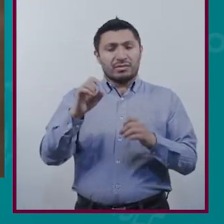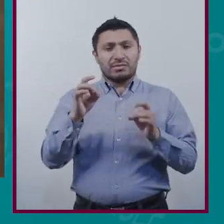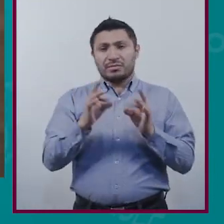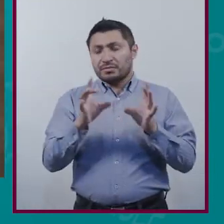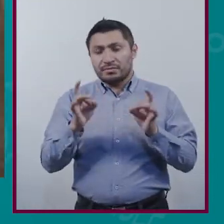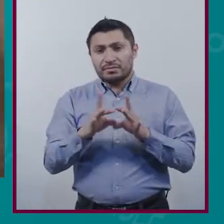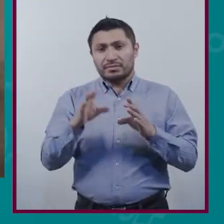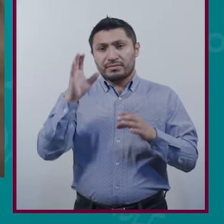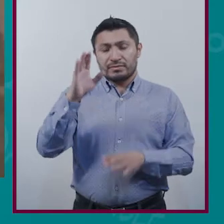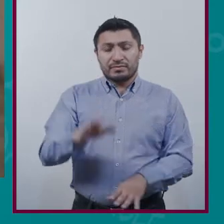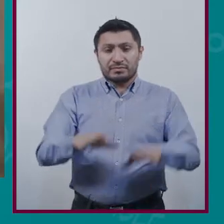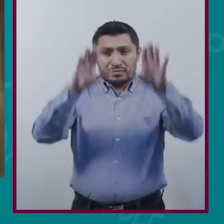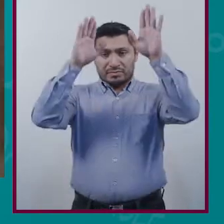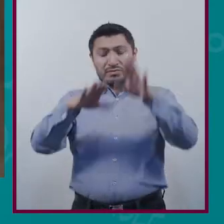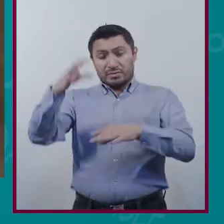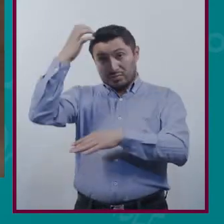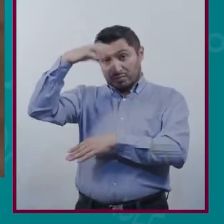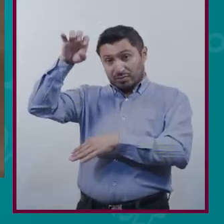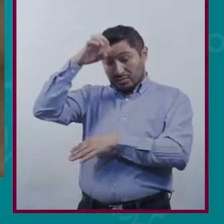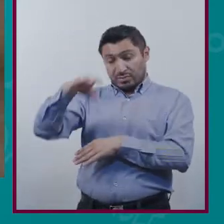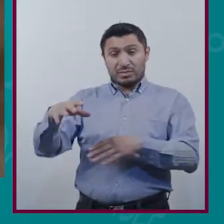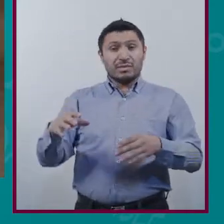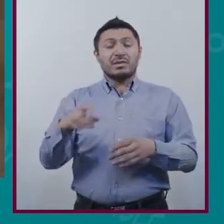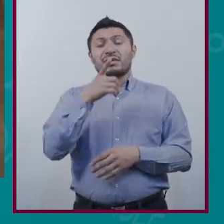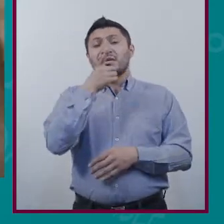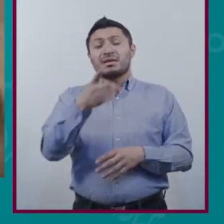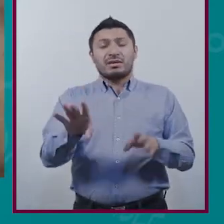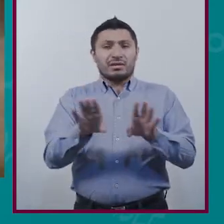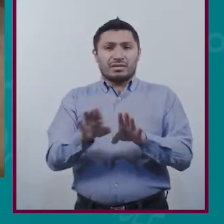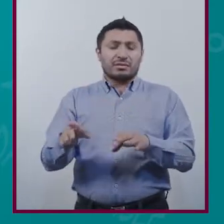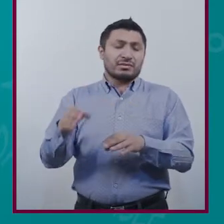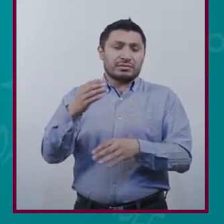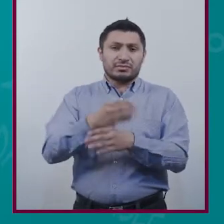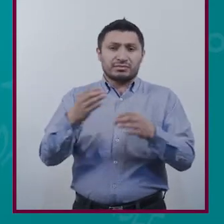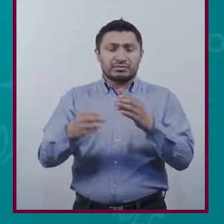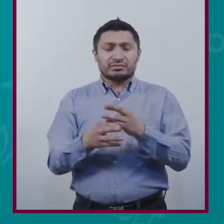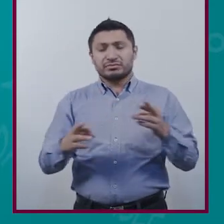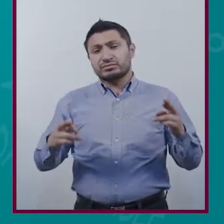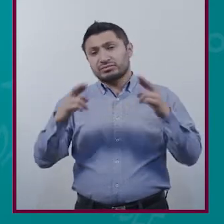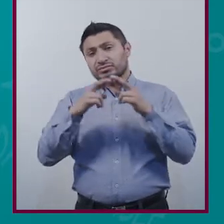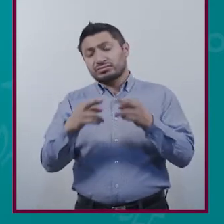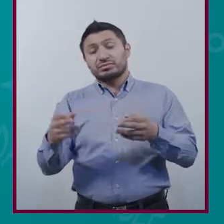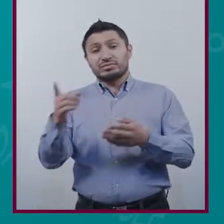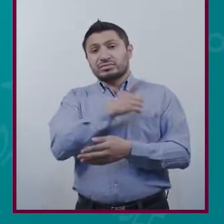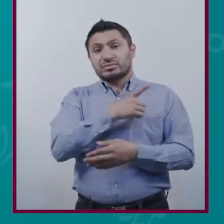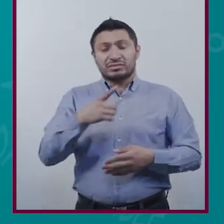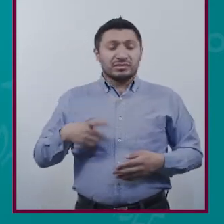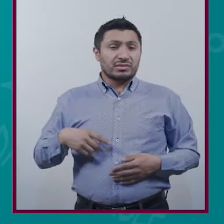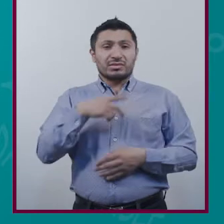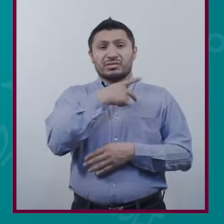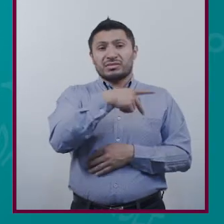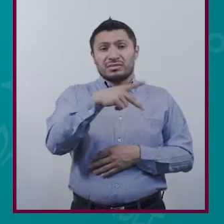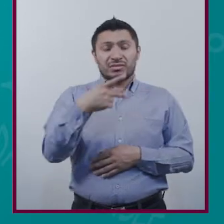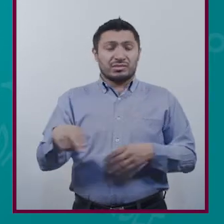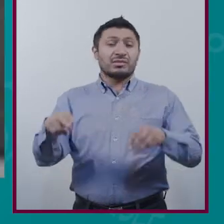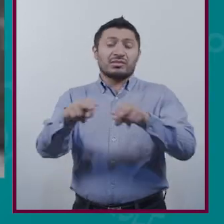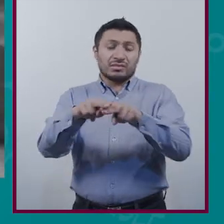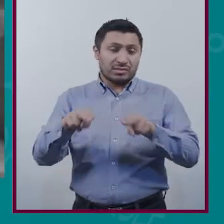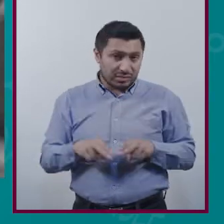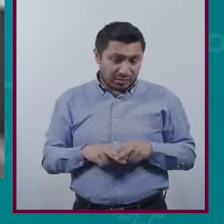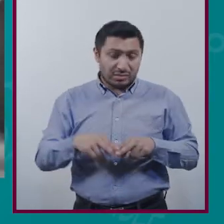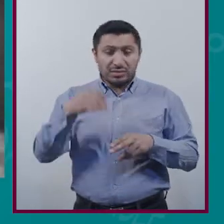externos. Estipulaba que los bienes inmuebles de las organizaciones religiosas deberían pasar a ser propiedad de la nación